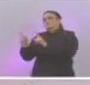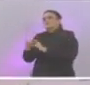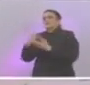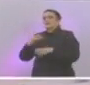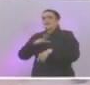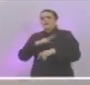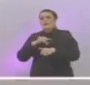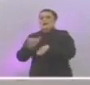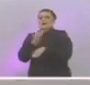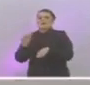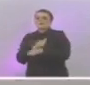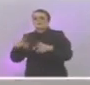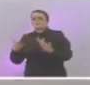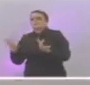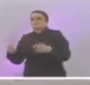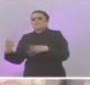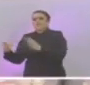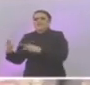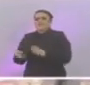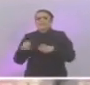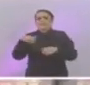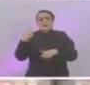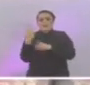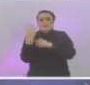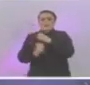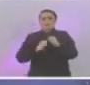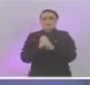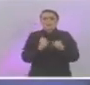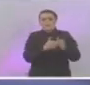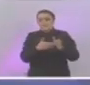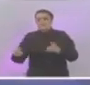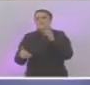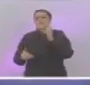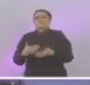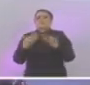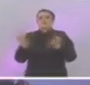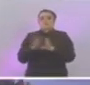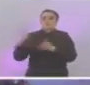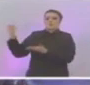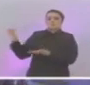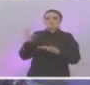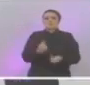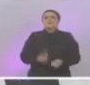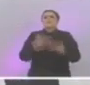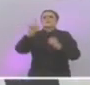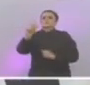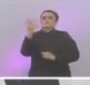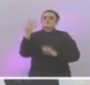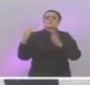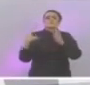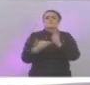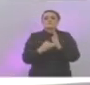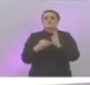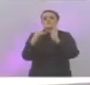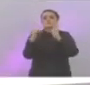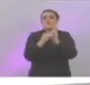agencias automotrices, que en estos 4 años han implicado una inversión estimada de 22 mil